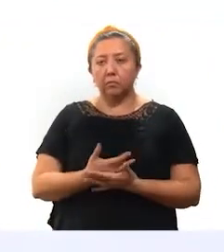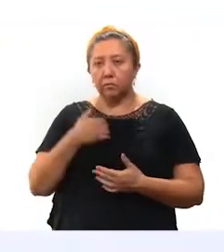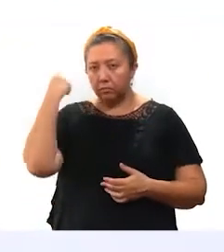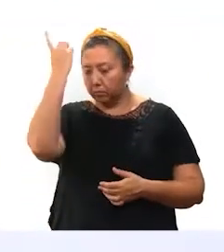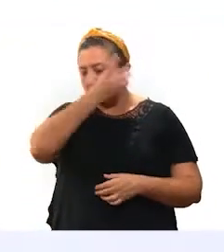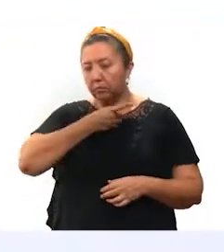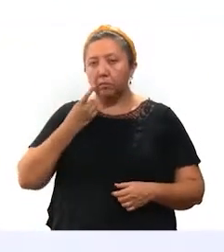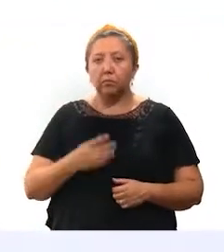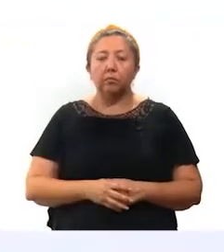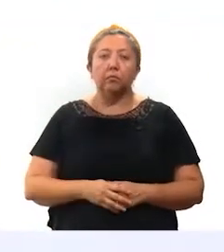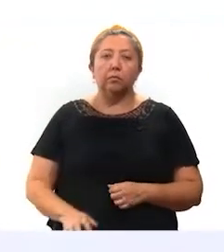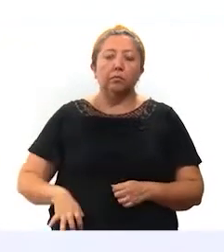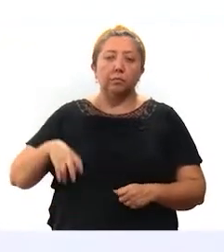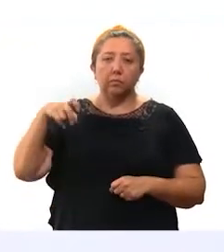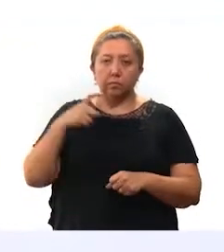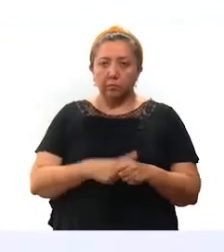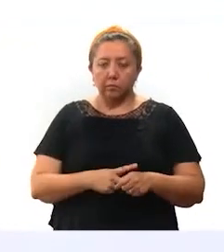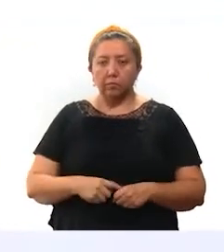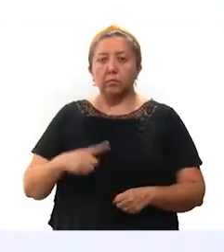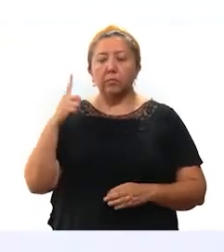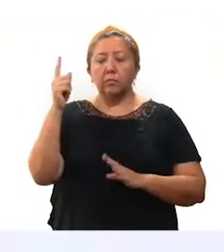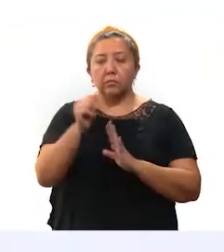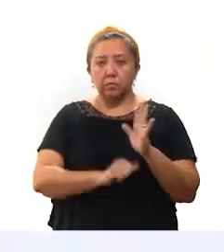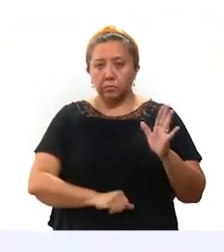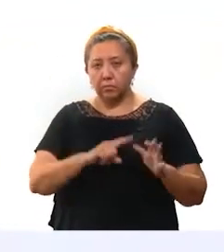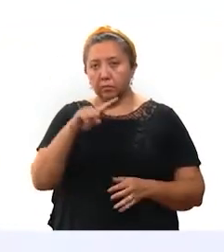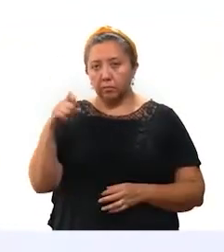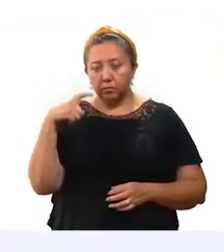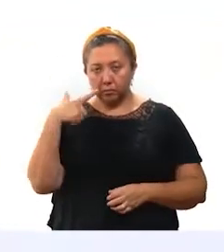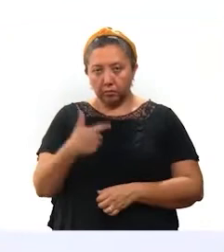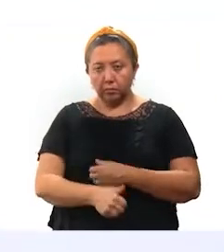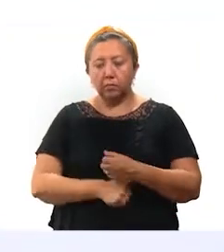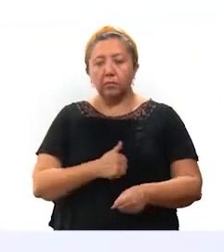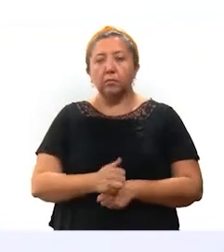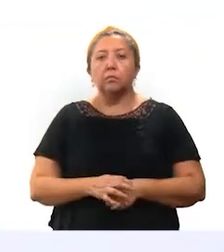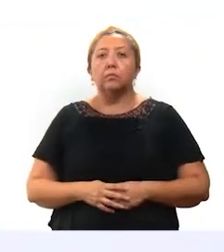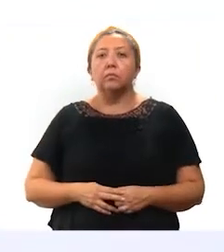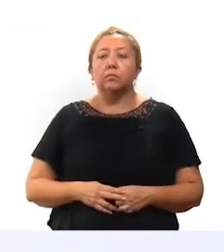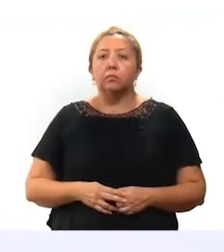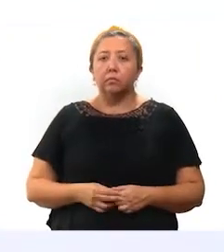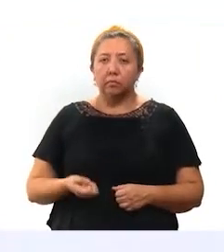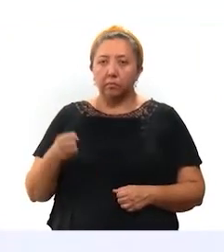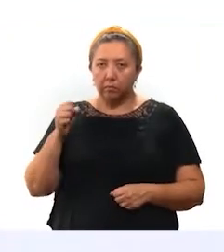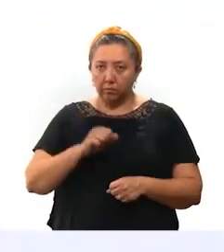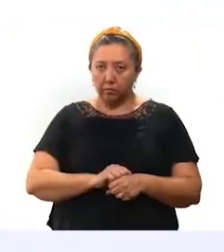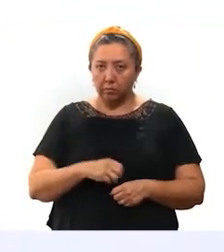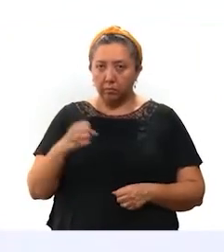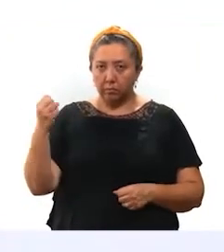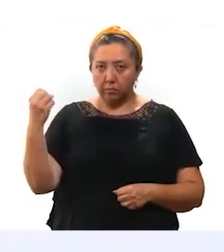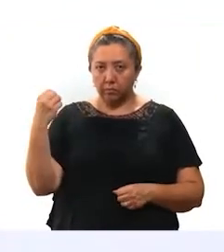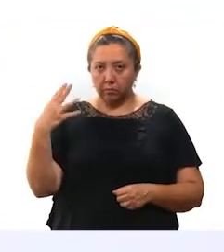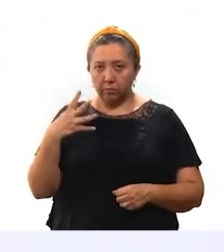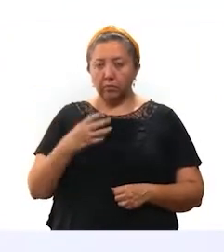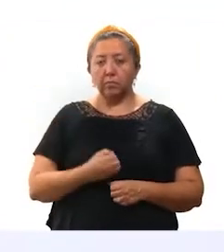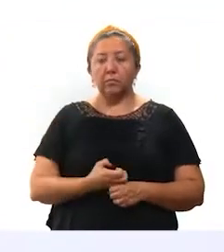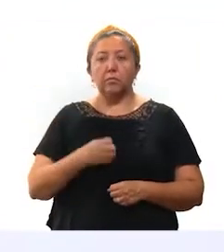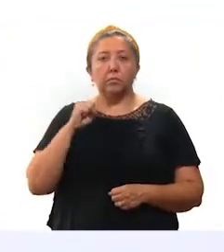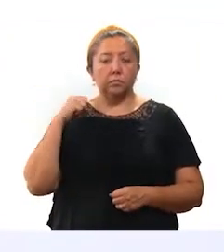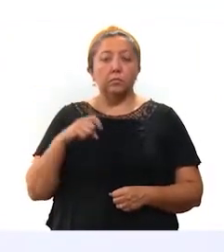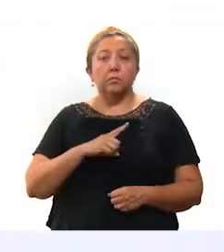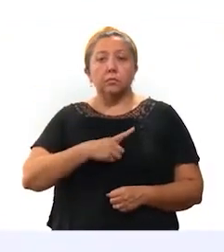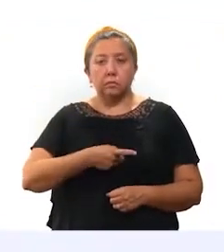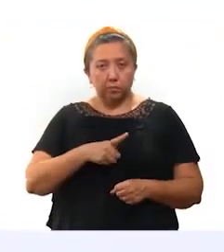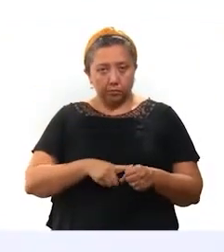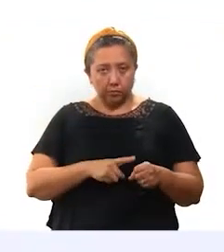pacientes a la espera de diagnóstico. El rango de edad de los casos es de 1 mes a 107 años. Los indicadores del semáforo estatal de